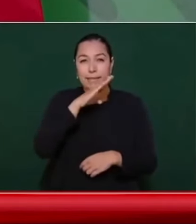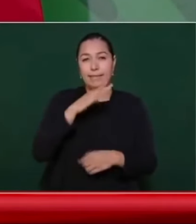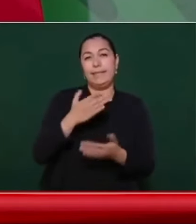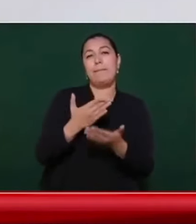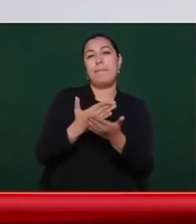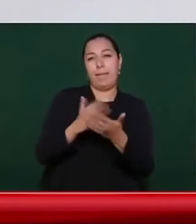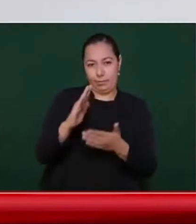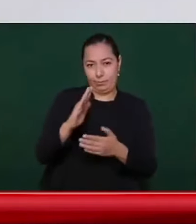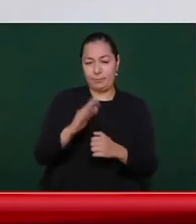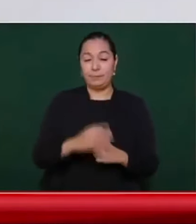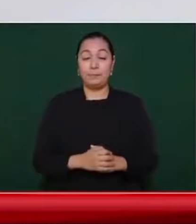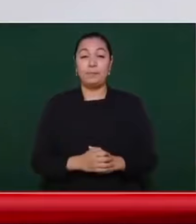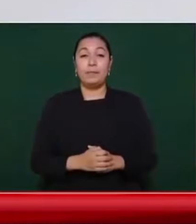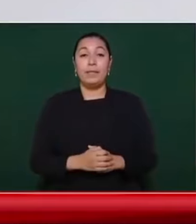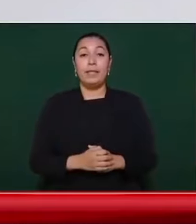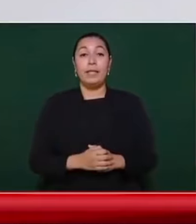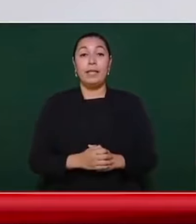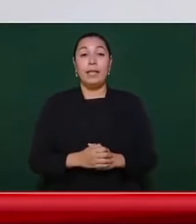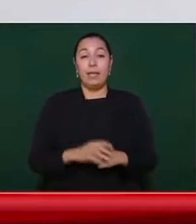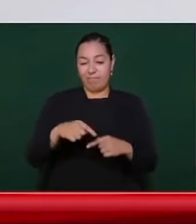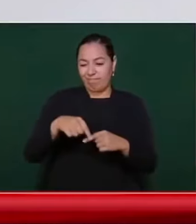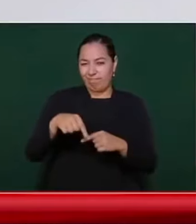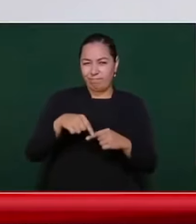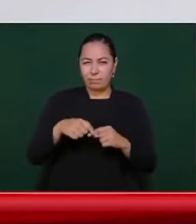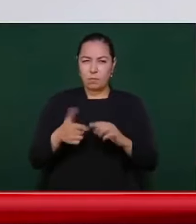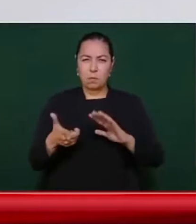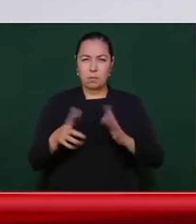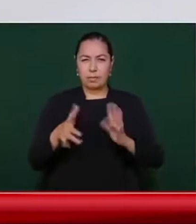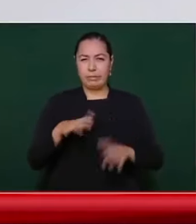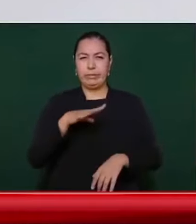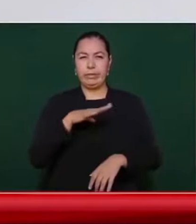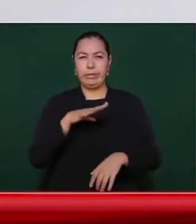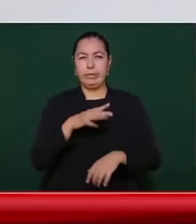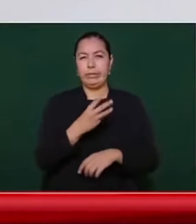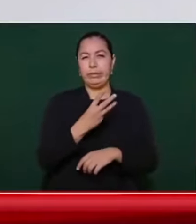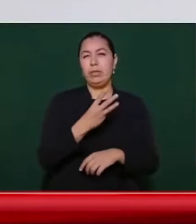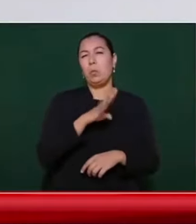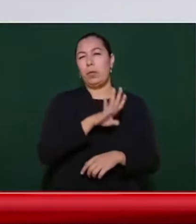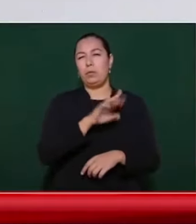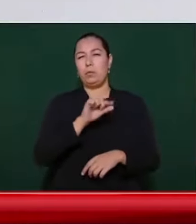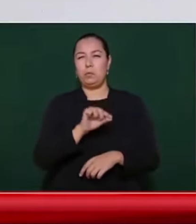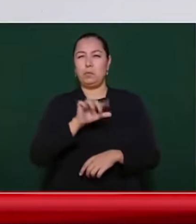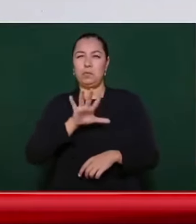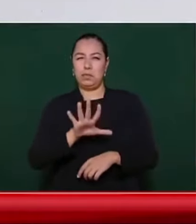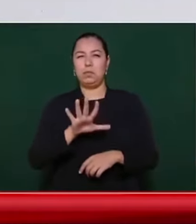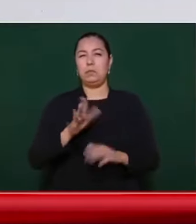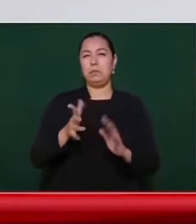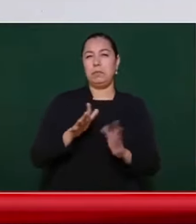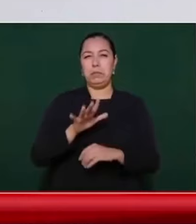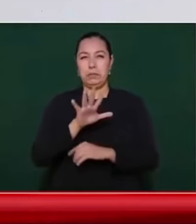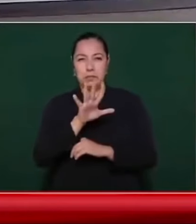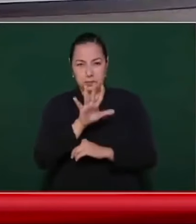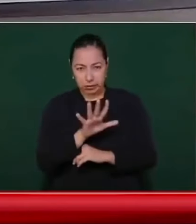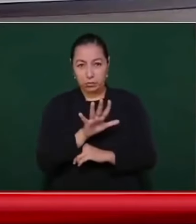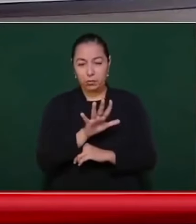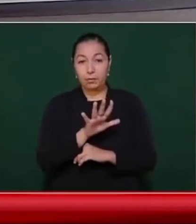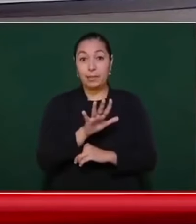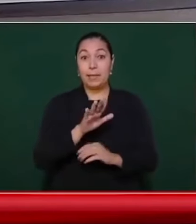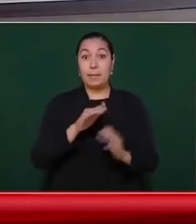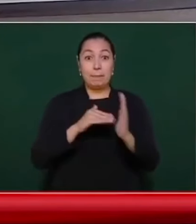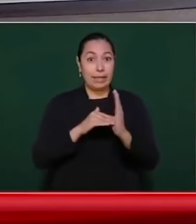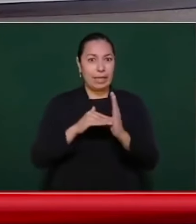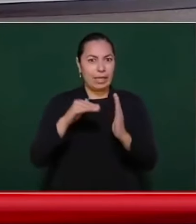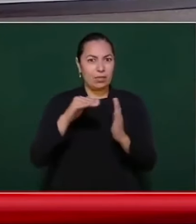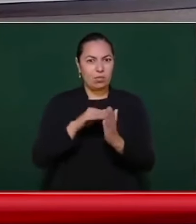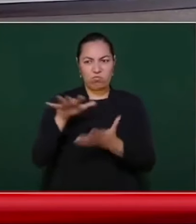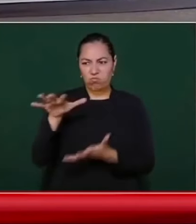vamos a tener más o menos entre 4.5 y 55 millones de toneladas